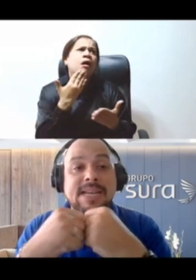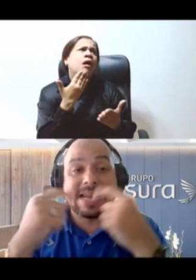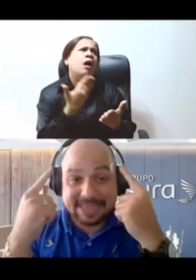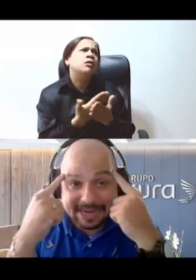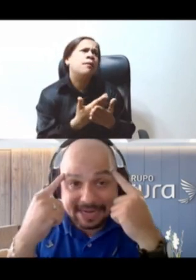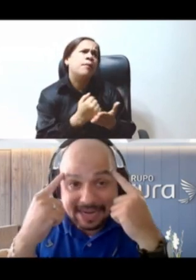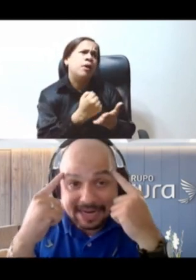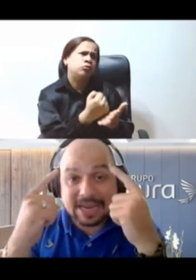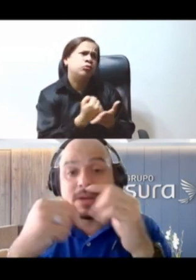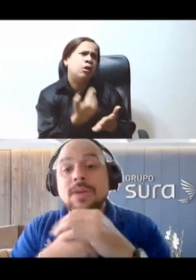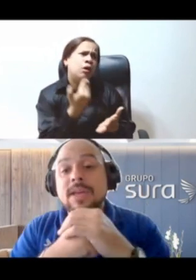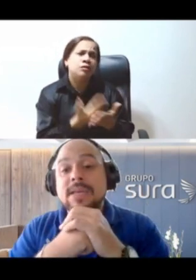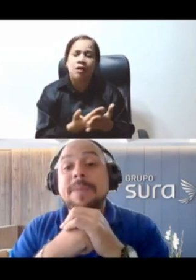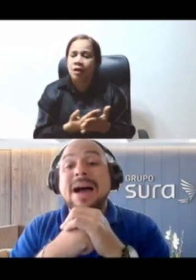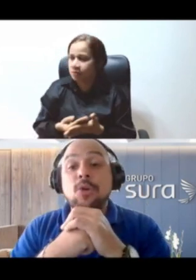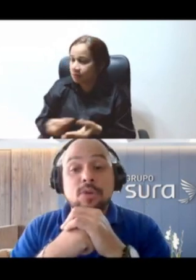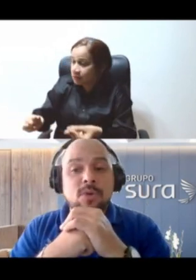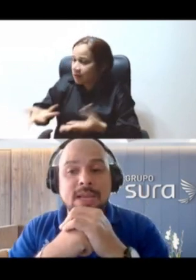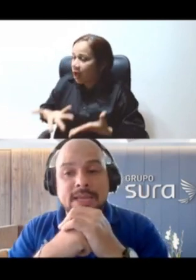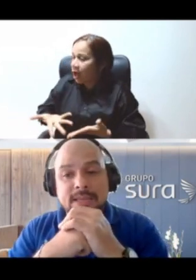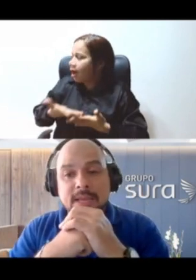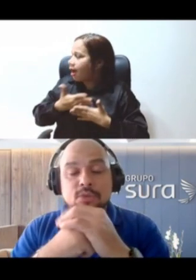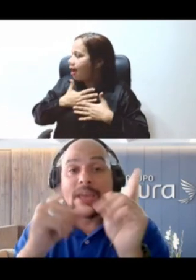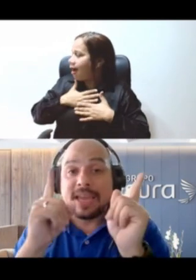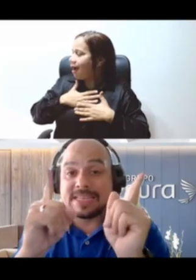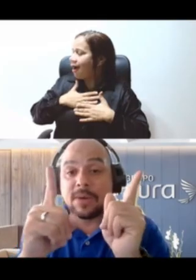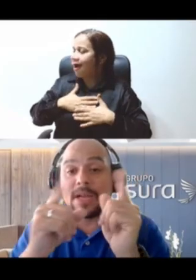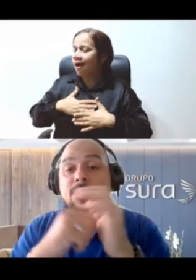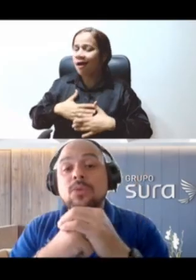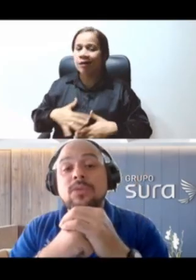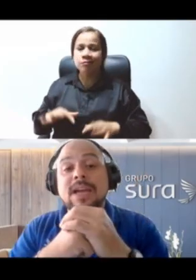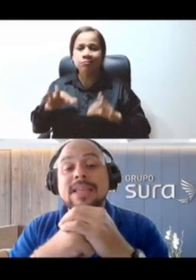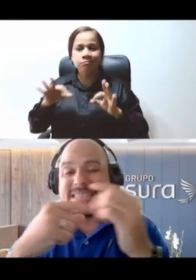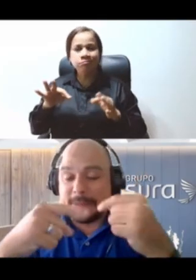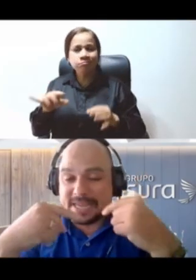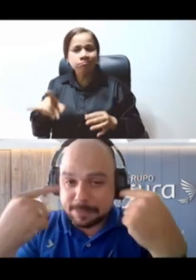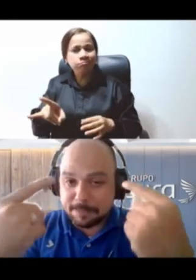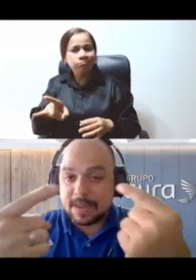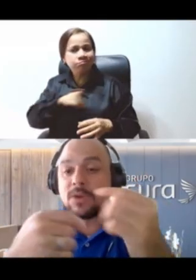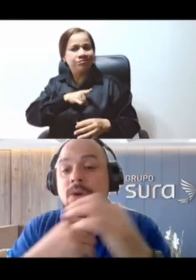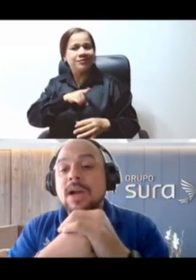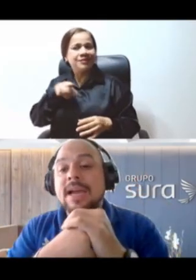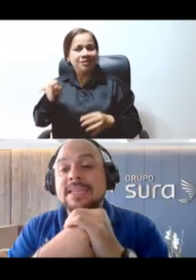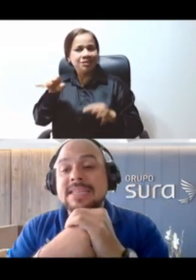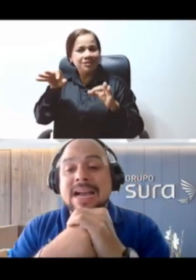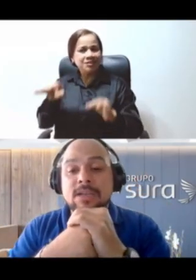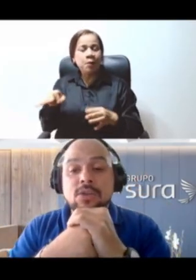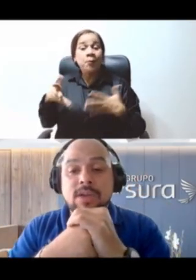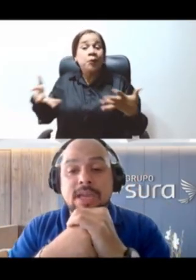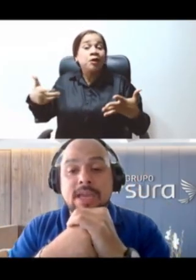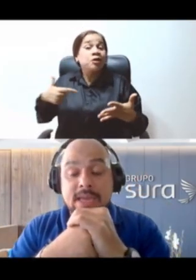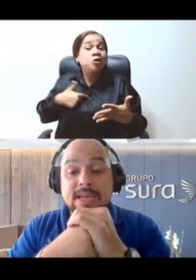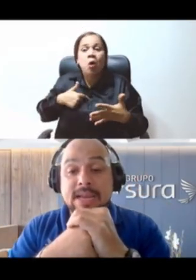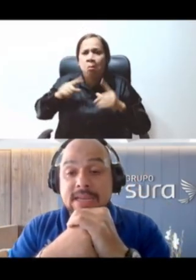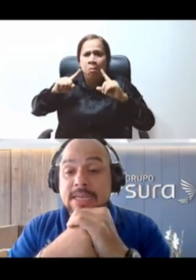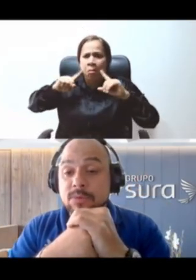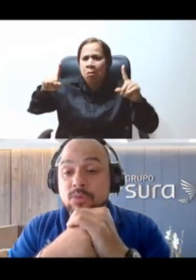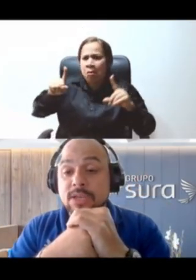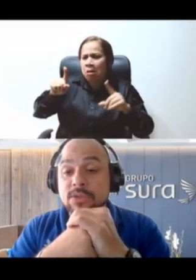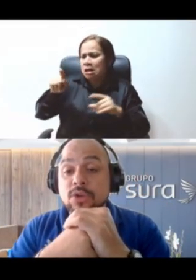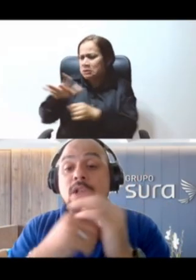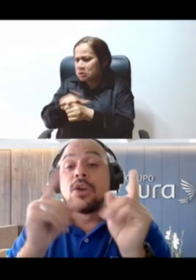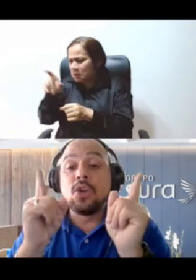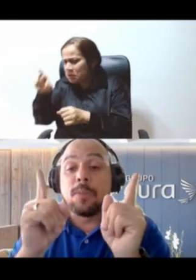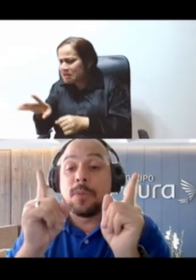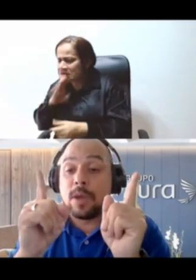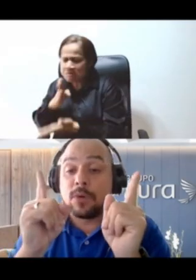nosotros poder empezar a tener claro ese valor moral que tenemos, esa buena voluntad, ese premio a esa acción que